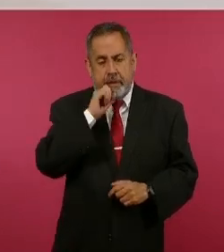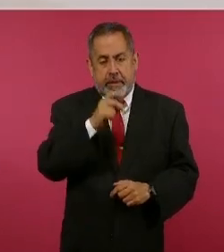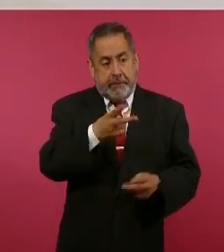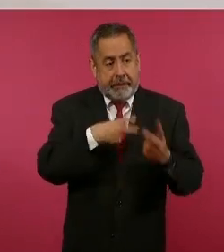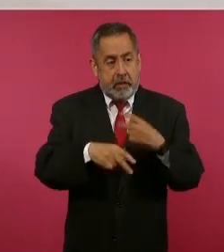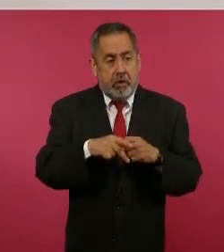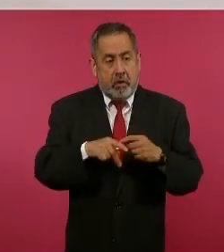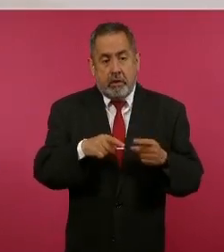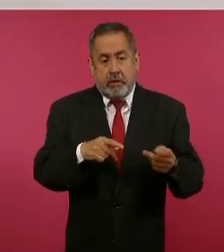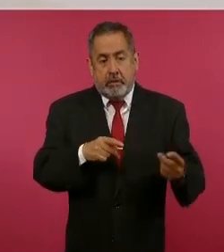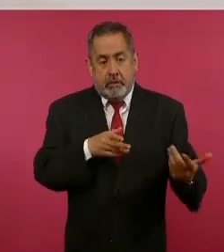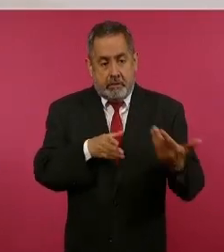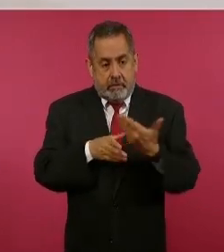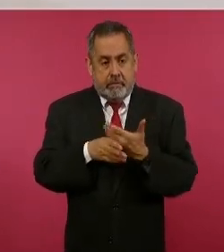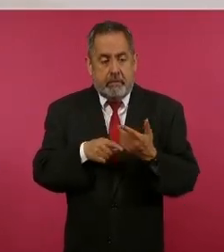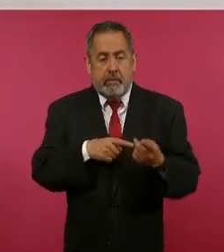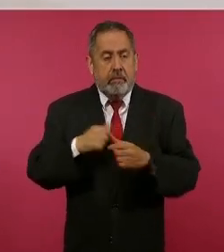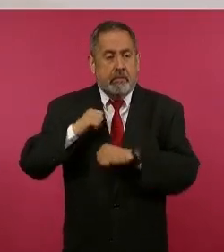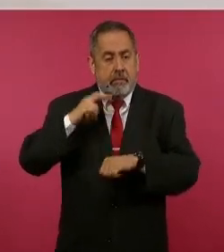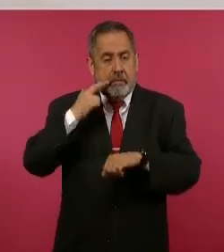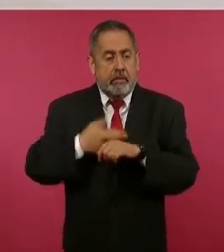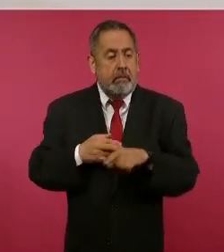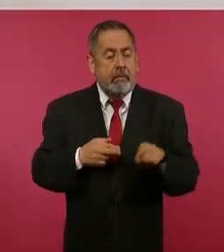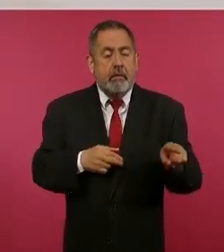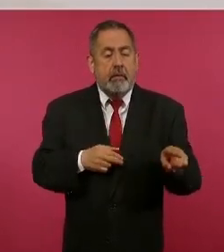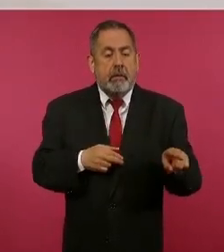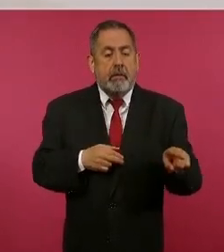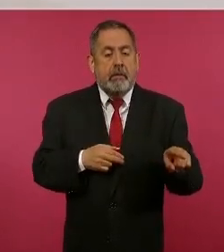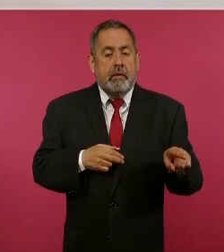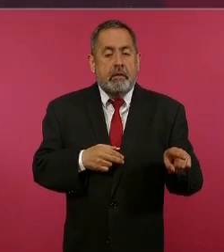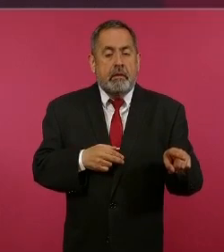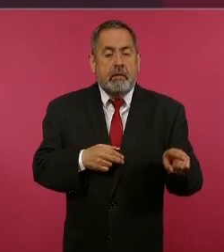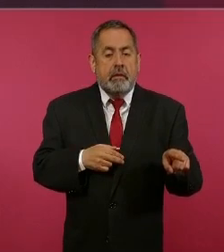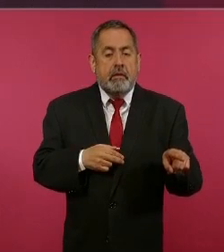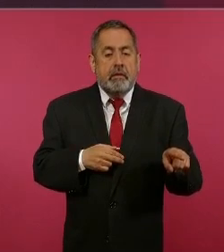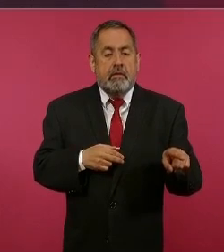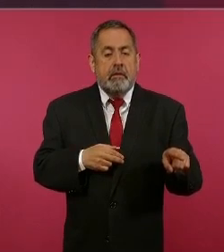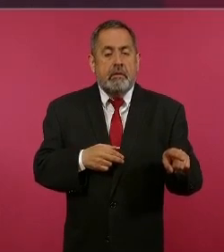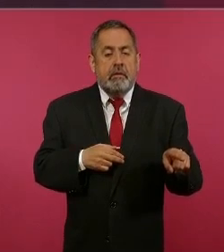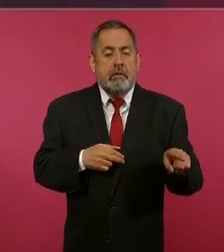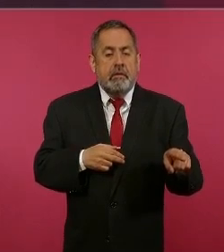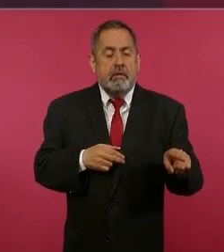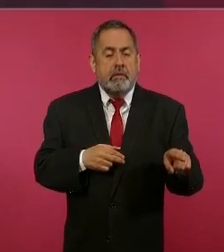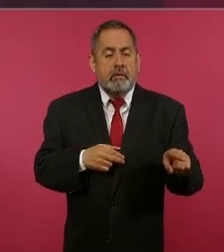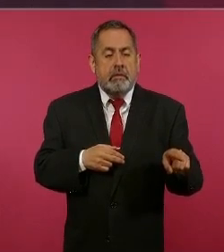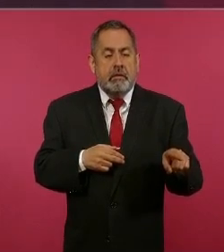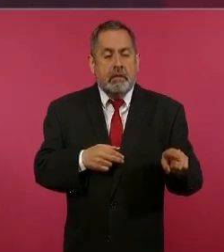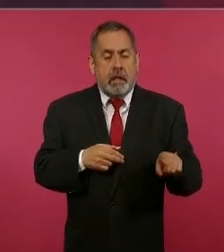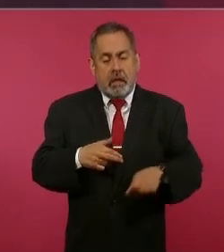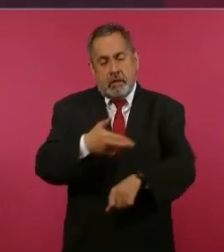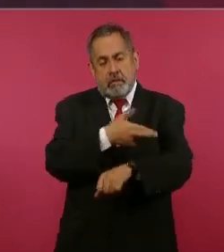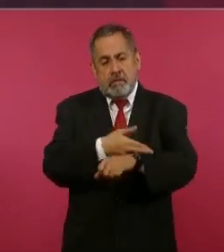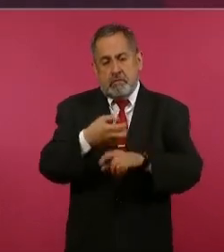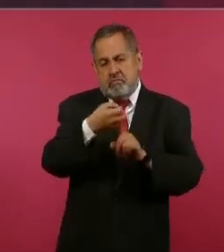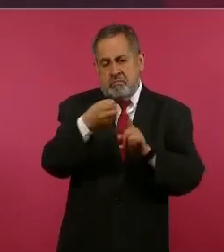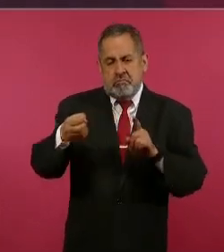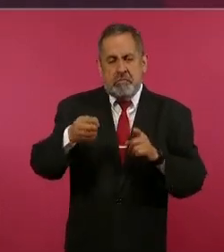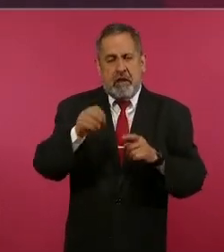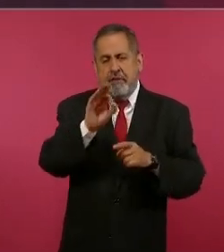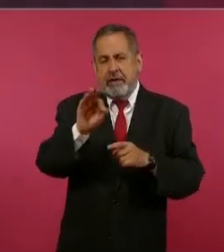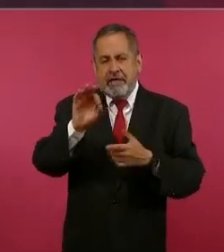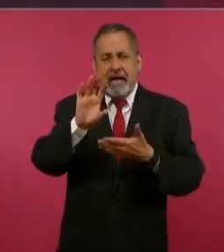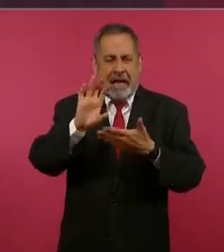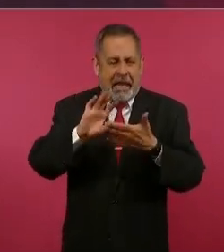encargada de todas las operaciones de la NASA, que es una